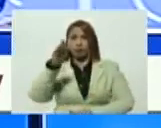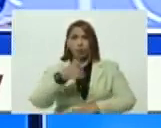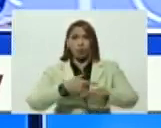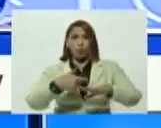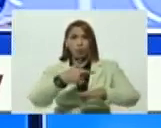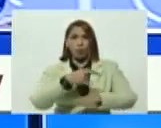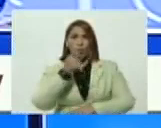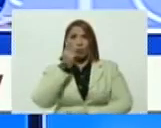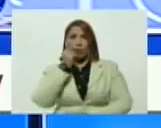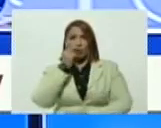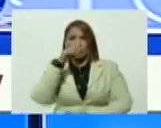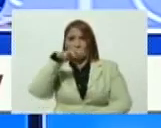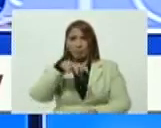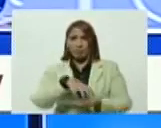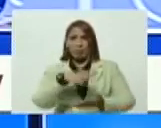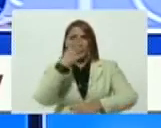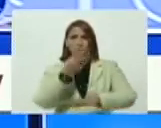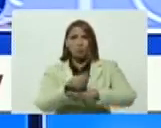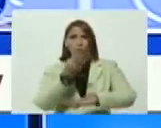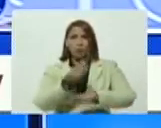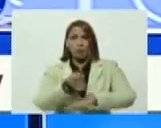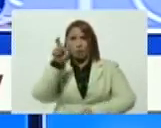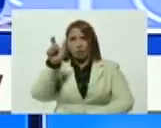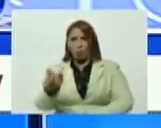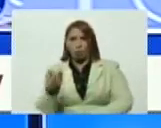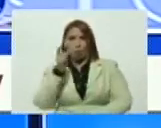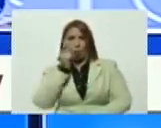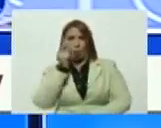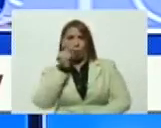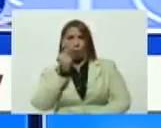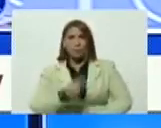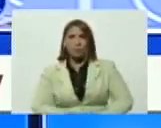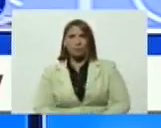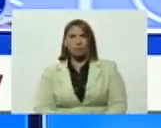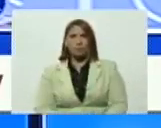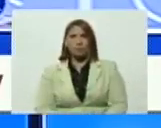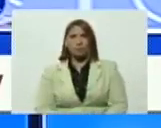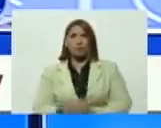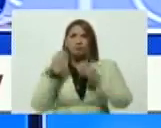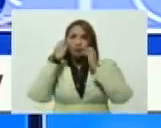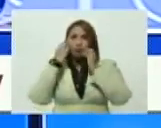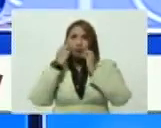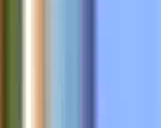gobernador del estado Monagas, Ernesto Luna, el muchacho de la barba,